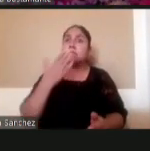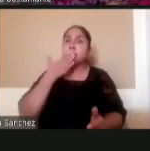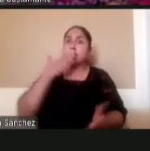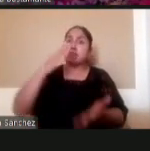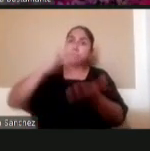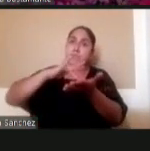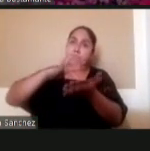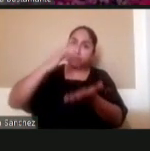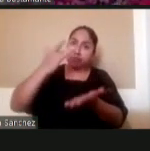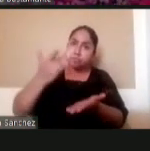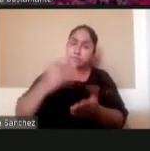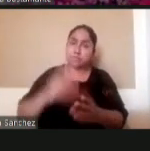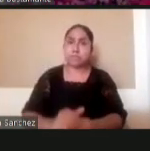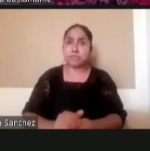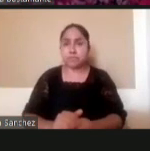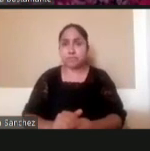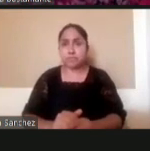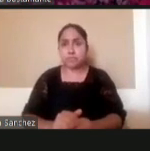escuchamos.